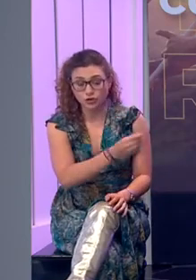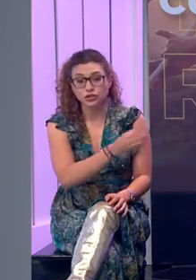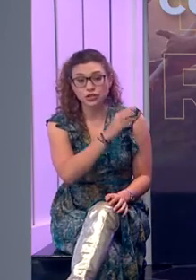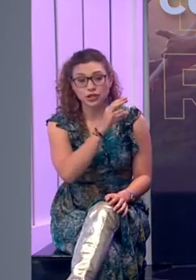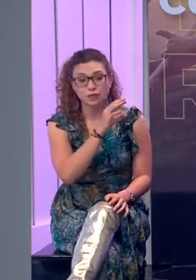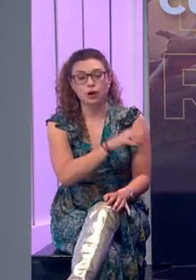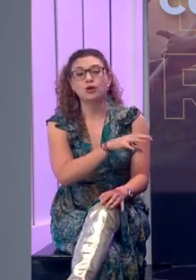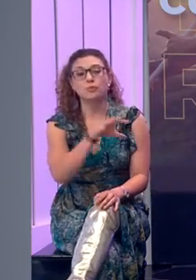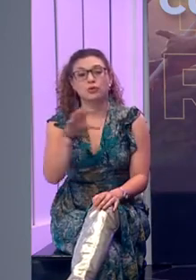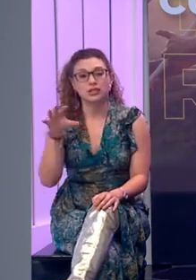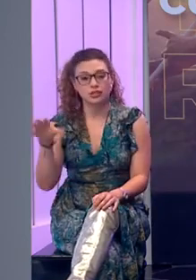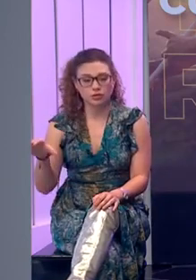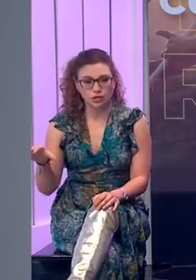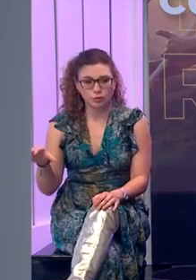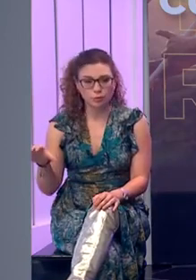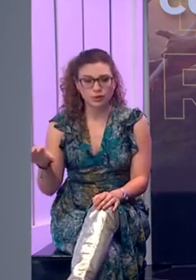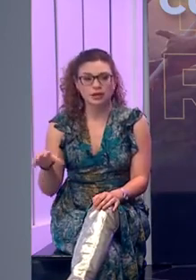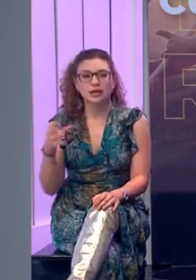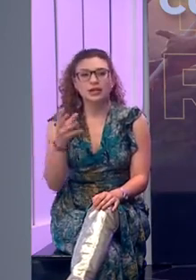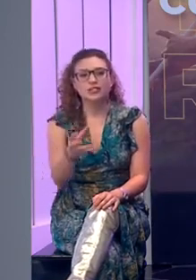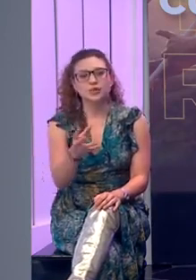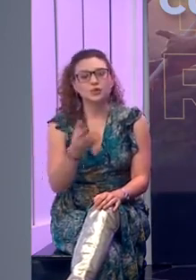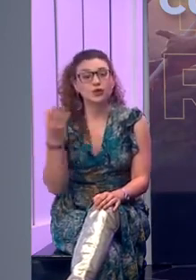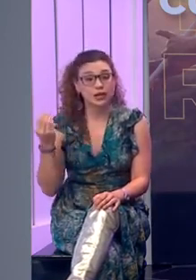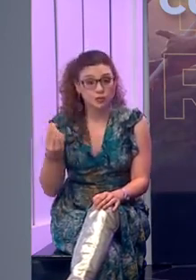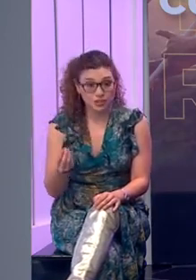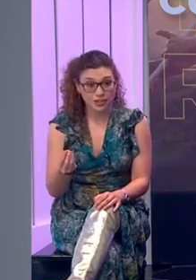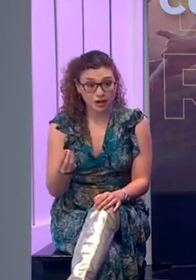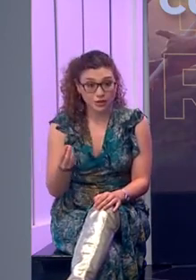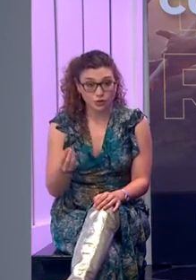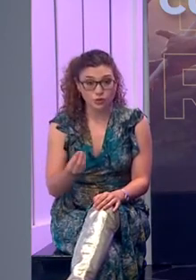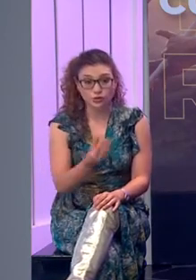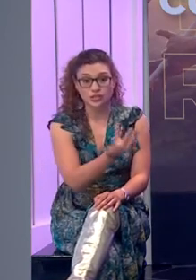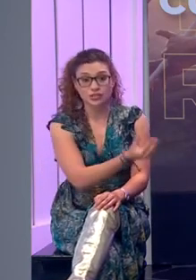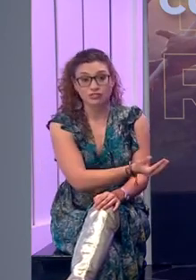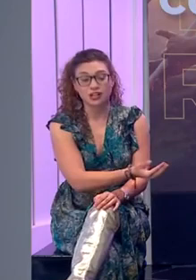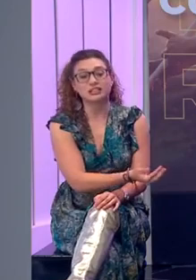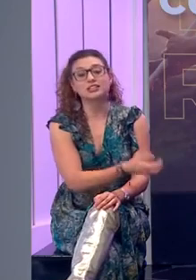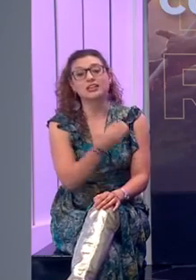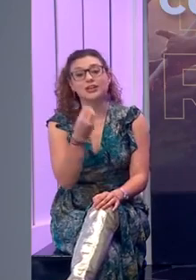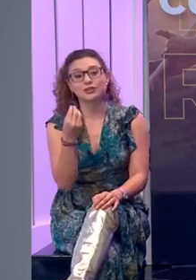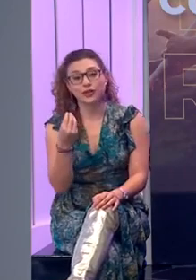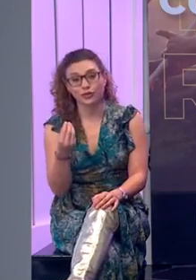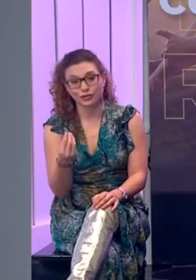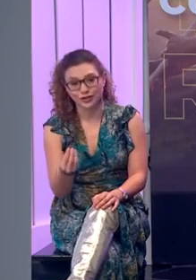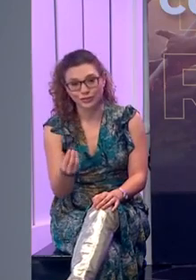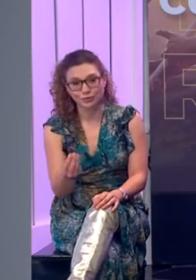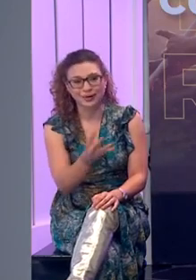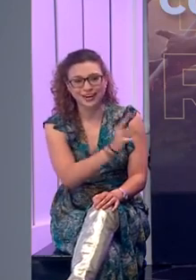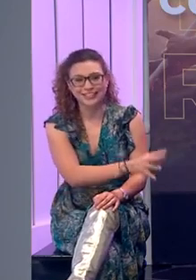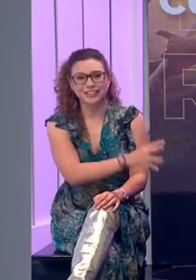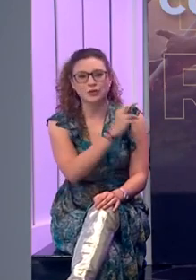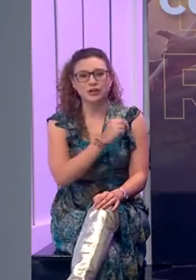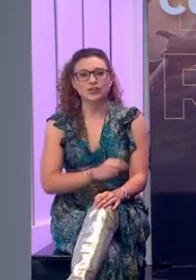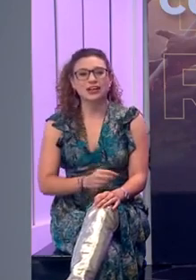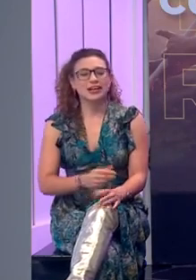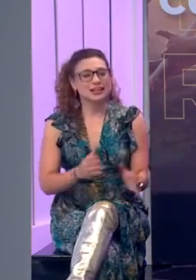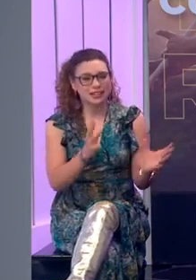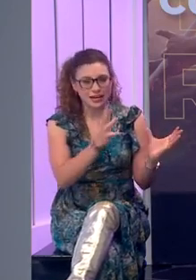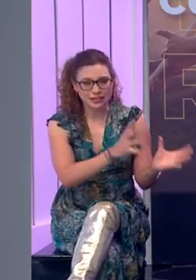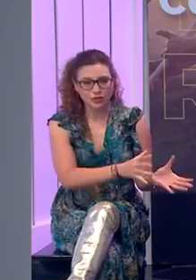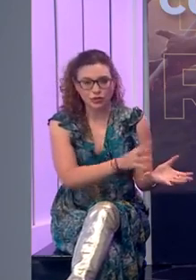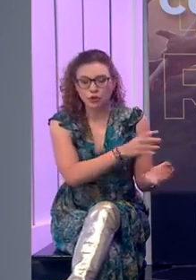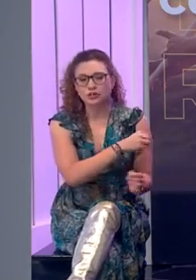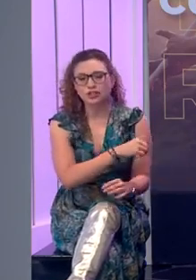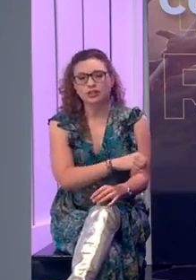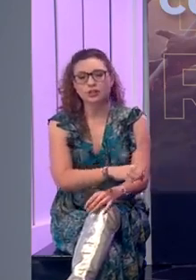el grunge y el punk podían ser un ritmo popular y segundo, que en la música caben todos, los que están felices y los que no tanto. Para esta celebración